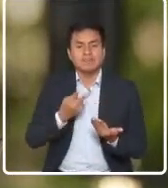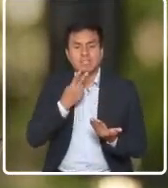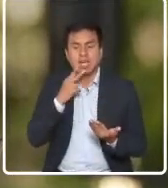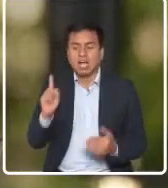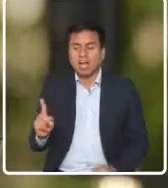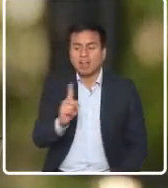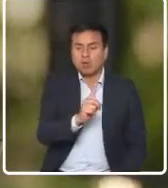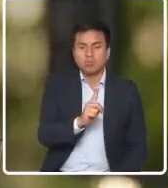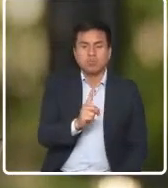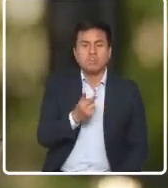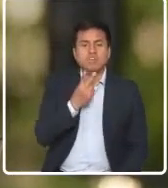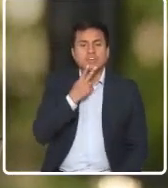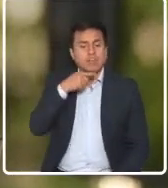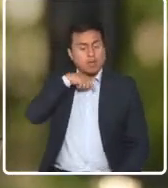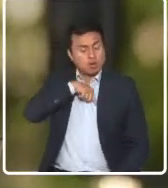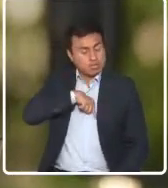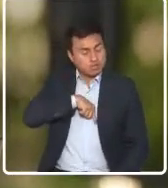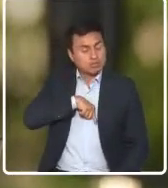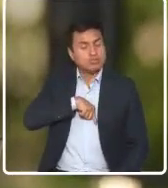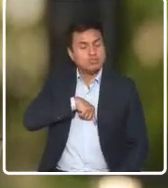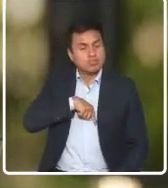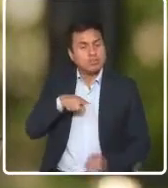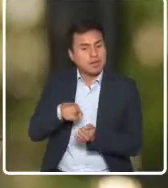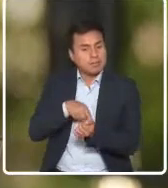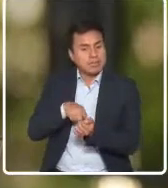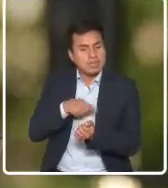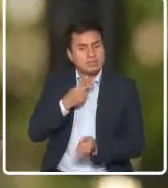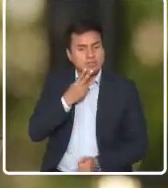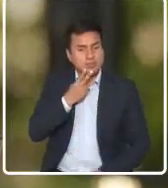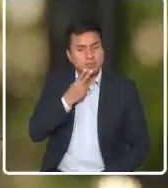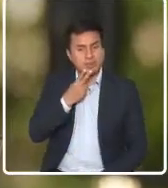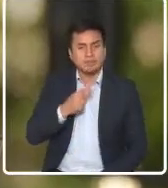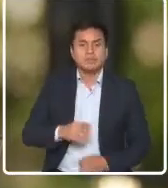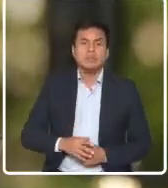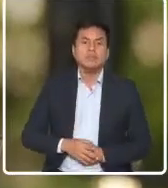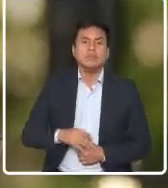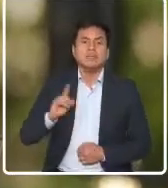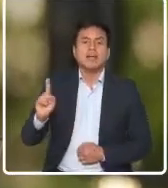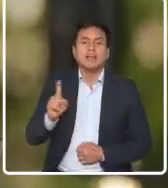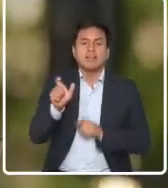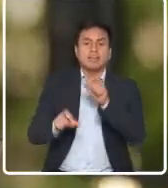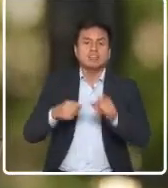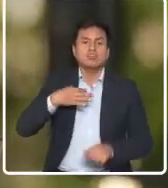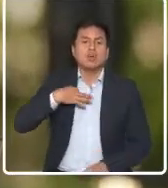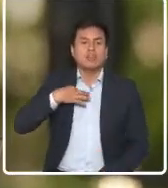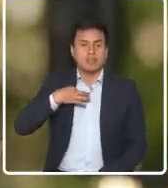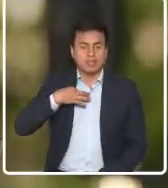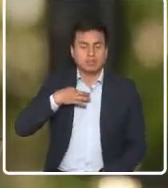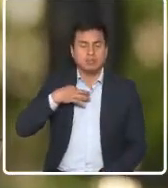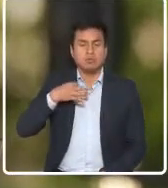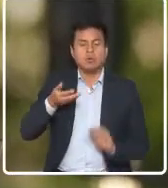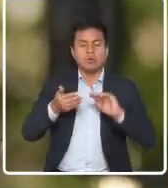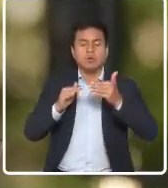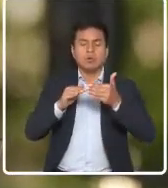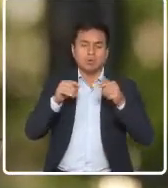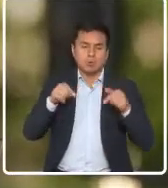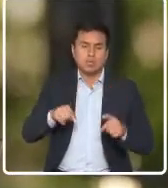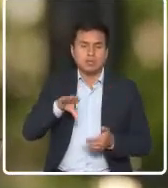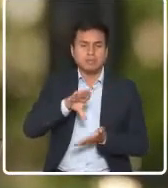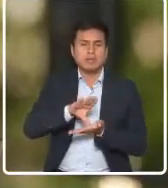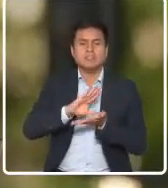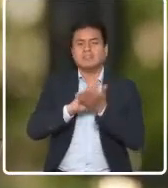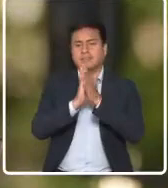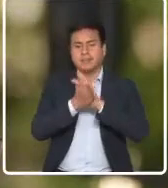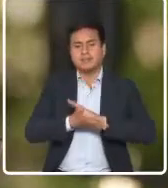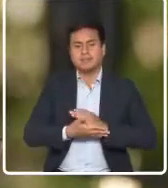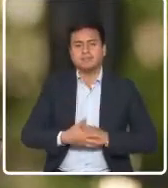ellos vive en el corazón de sus familias y de cada ciudadano de esta comunidad y del país